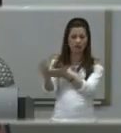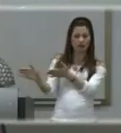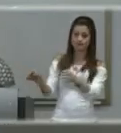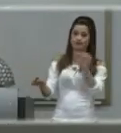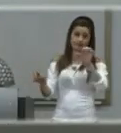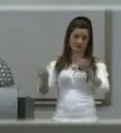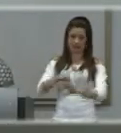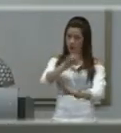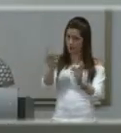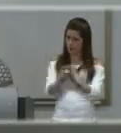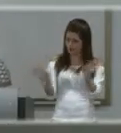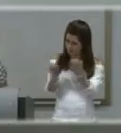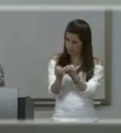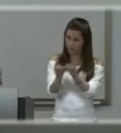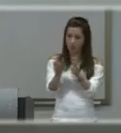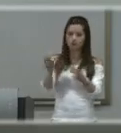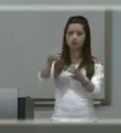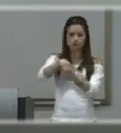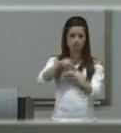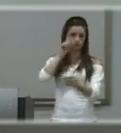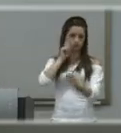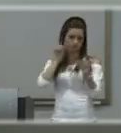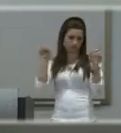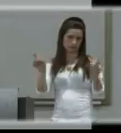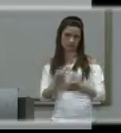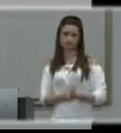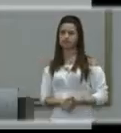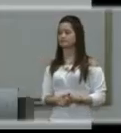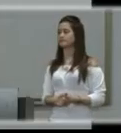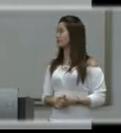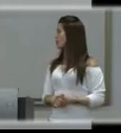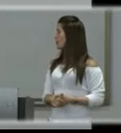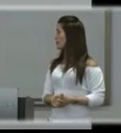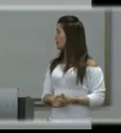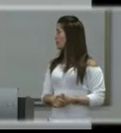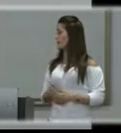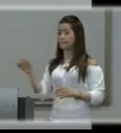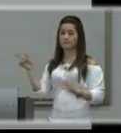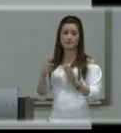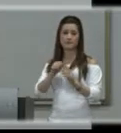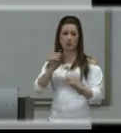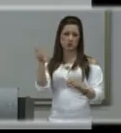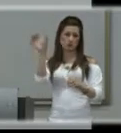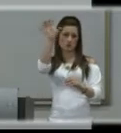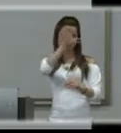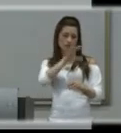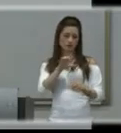con discapacidad. Solo algunos datos de algunos estudios que existen en otras partes.